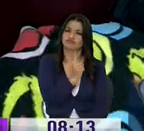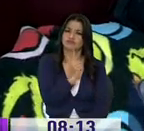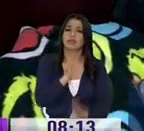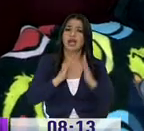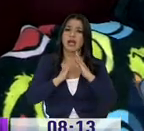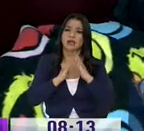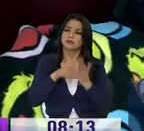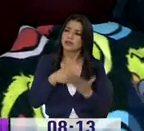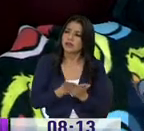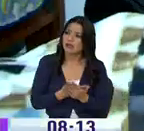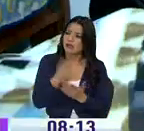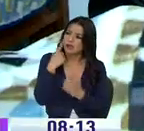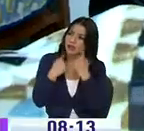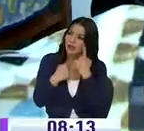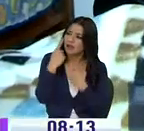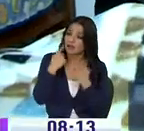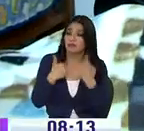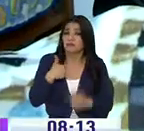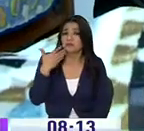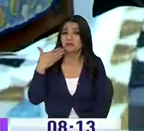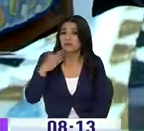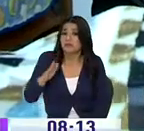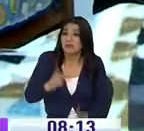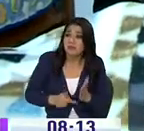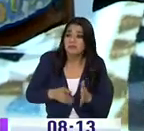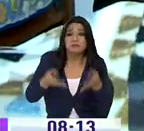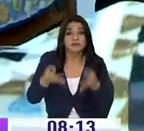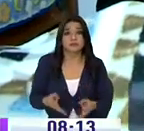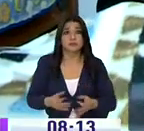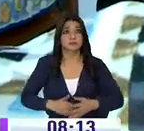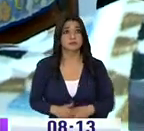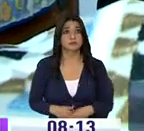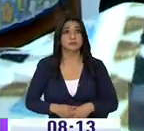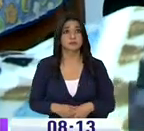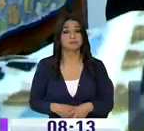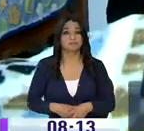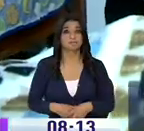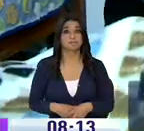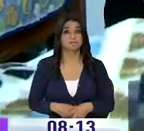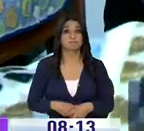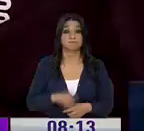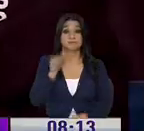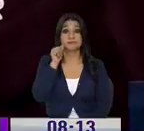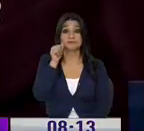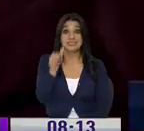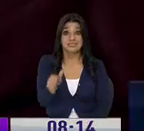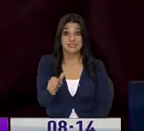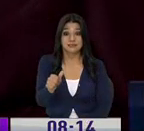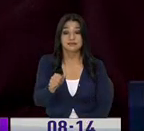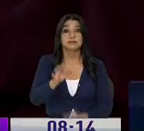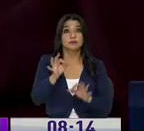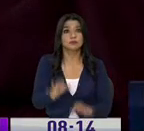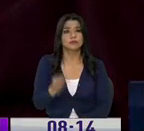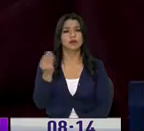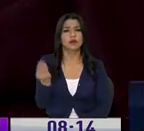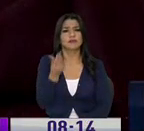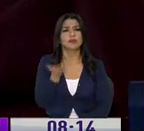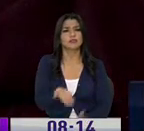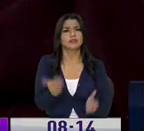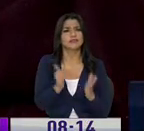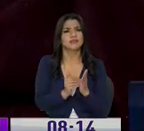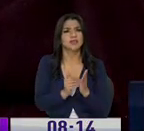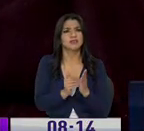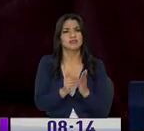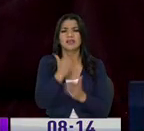a su casa, pero no pensaron qué es lo que le estaba afectando. A la mañana siguiente, la joven volvió a